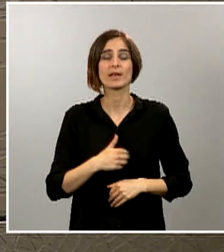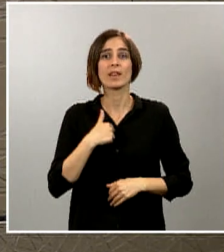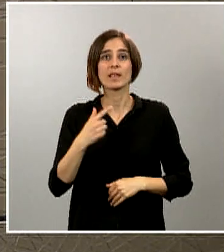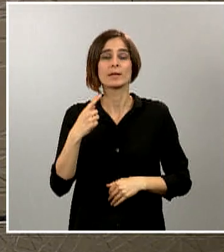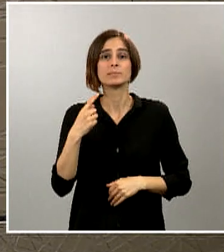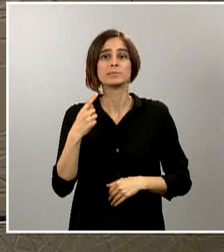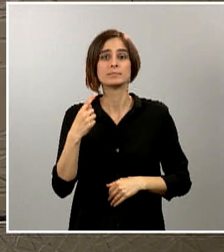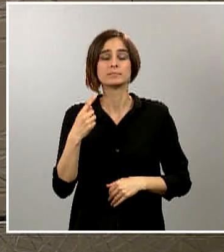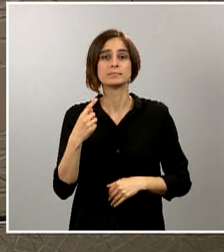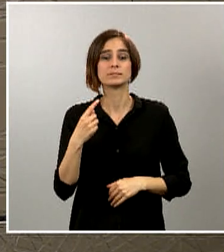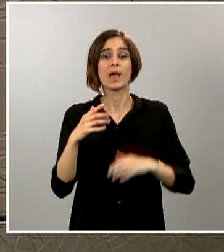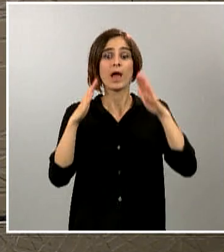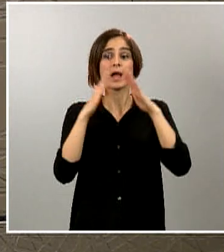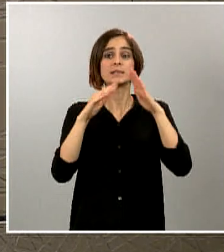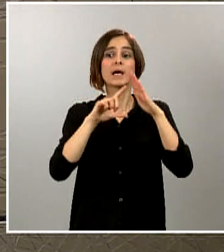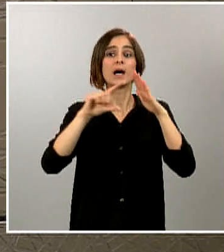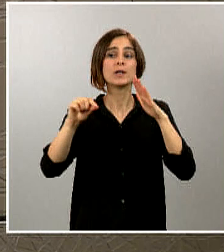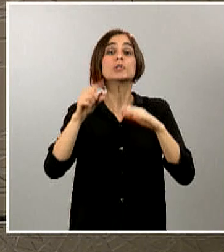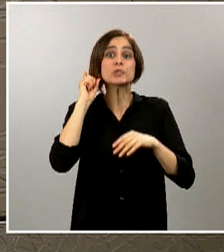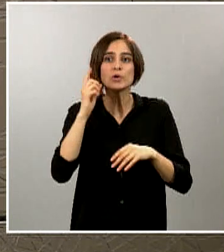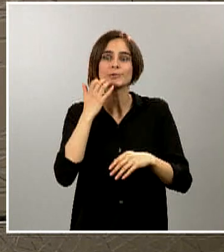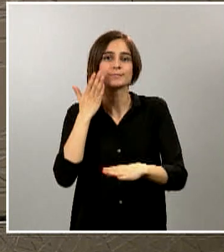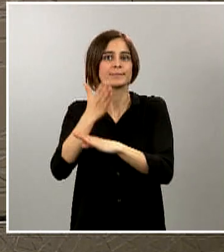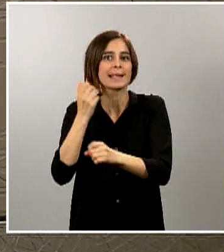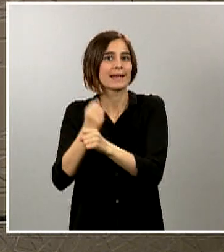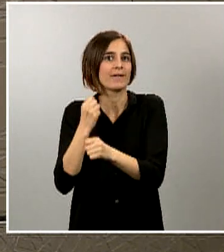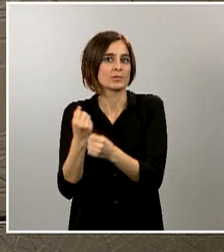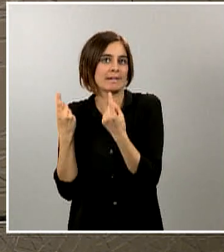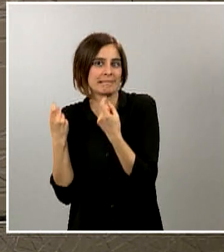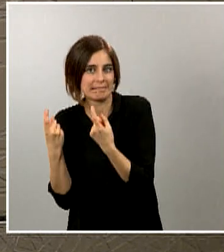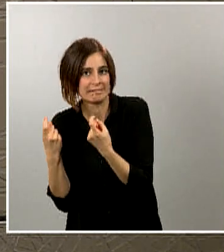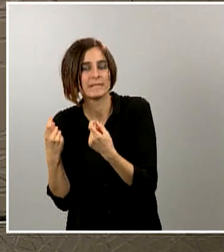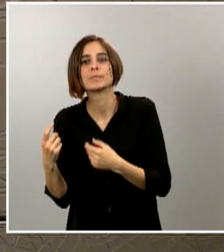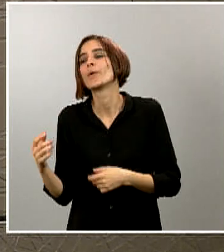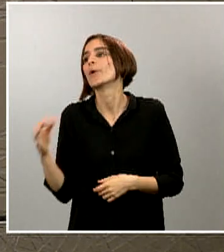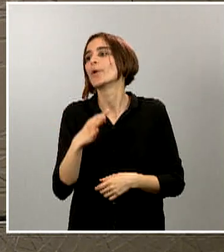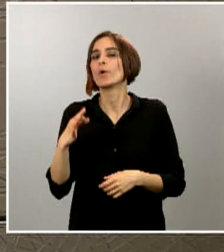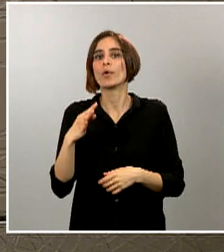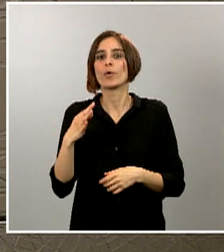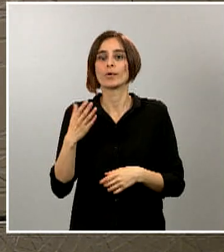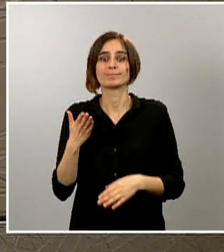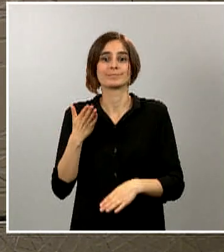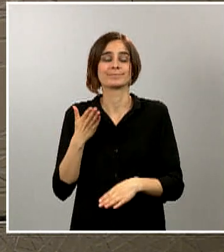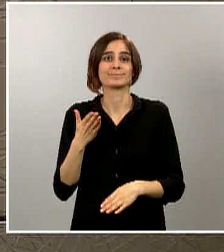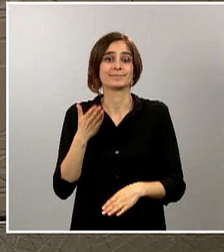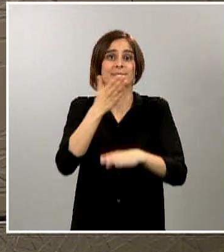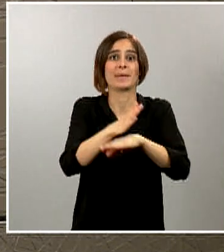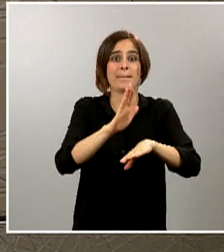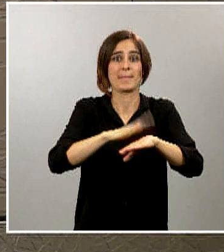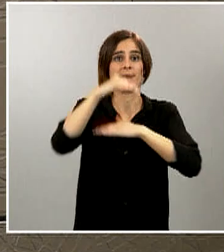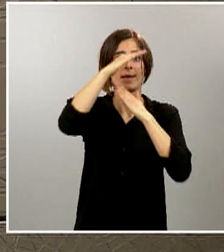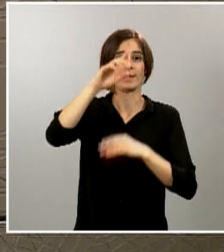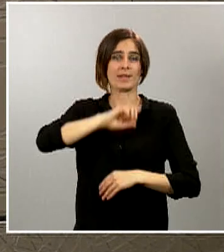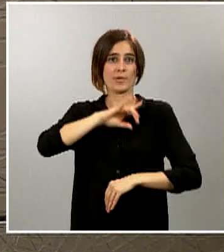que realizar trabajos esenciales, a los que tienen que desplazarse para recibir asistencia sanitaria y a las pequeñas salidas